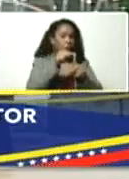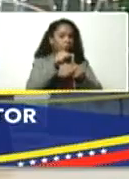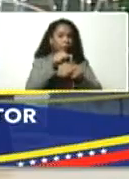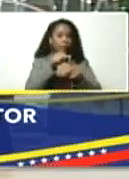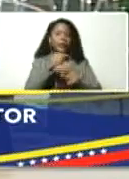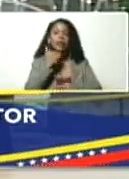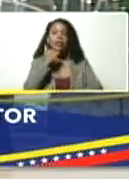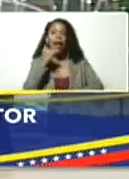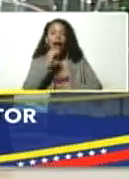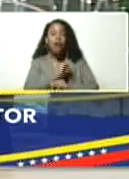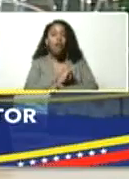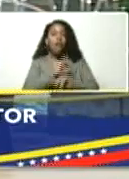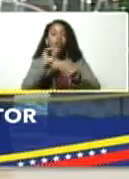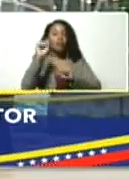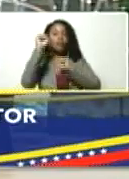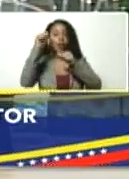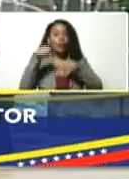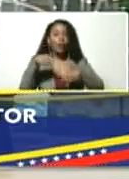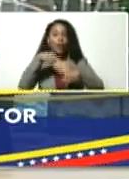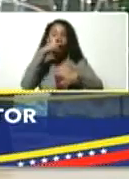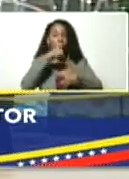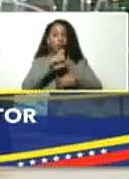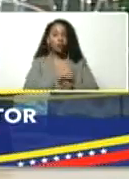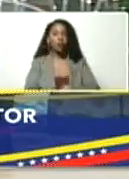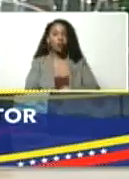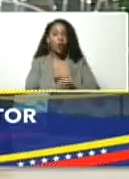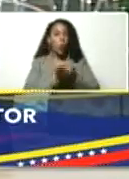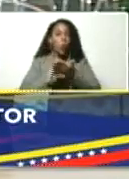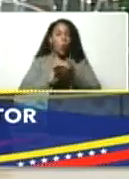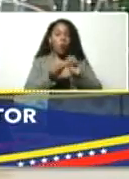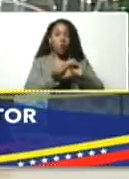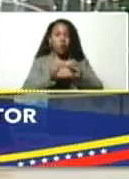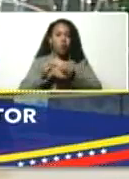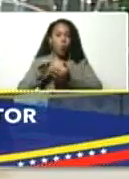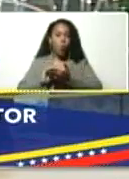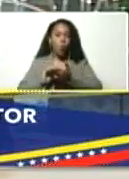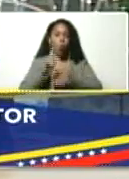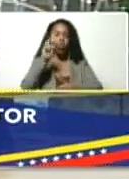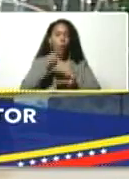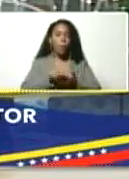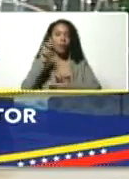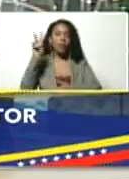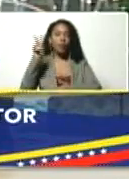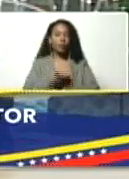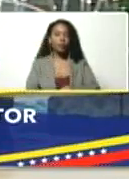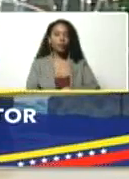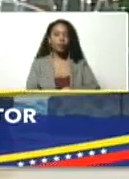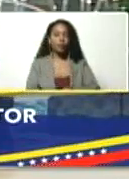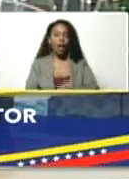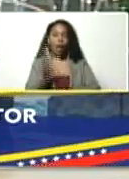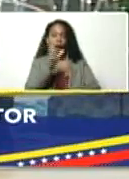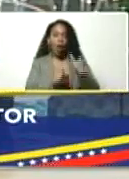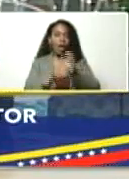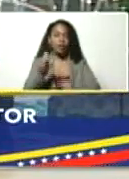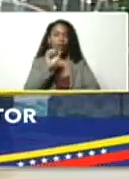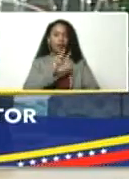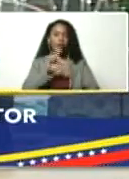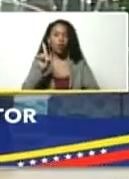victorioso, exitoso de este año de recuperación 2022. La leche,